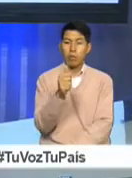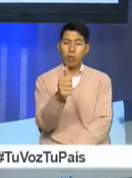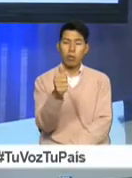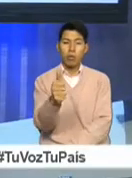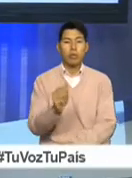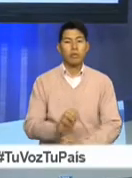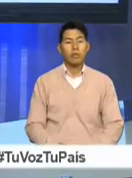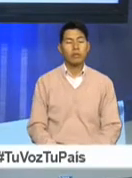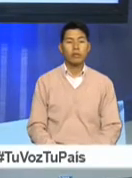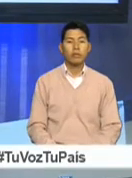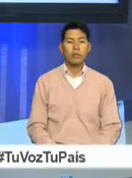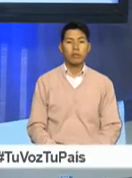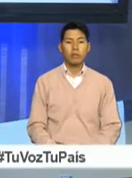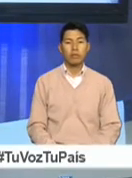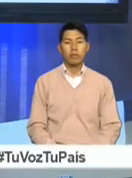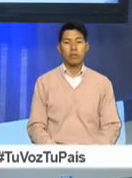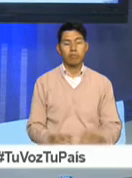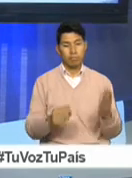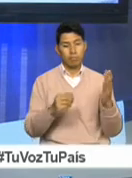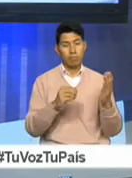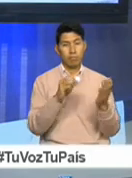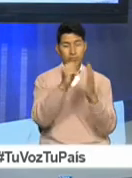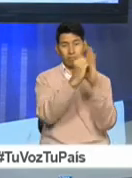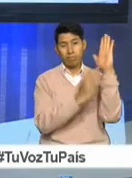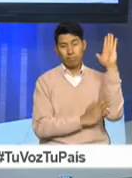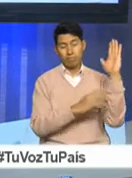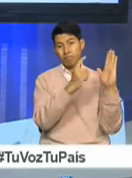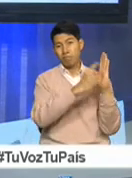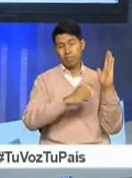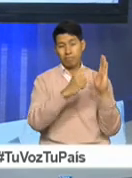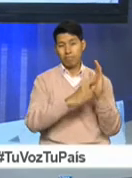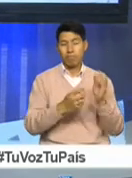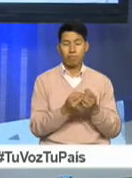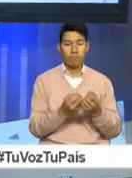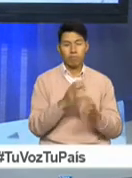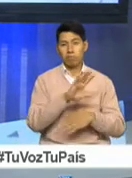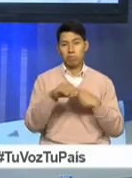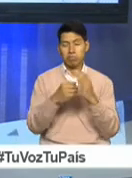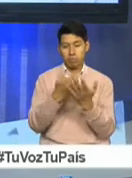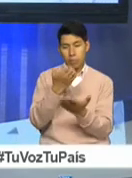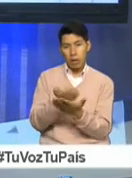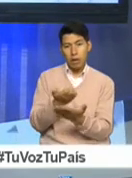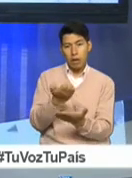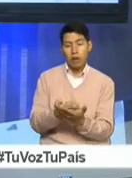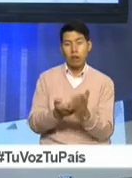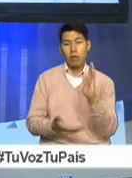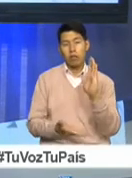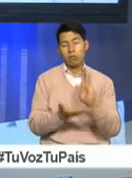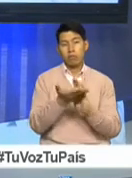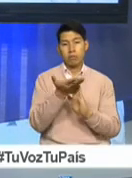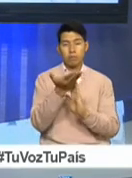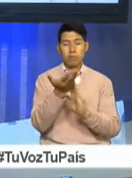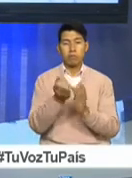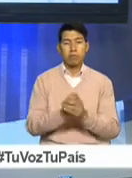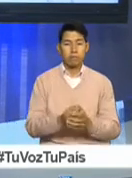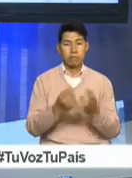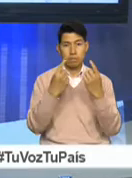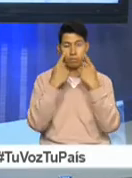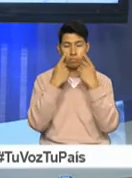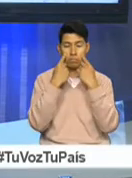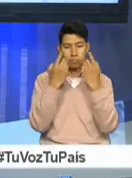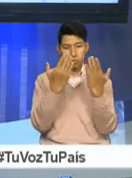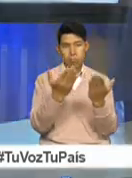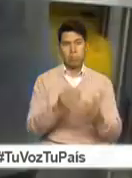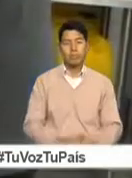el proyecto minero fruta del norte genera un impacto positivo en la economía de la provincia de zamora chinchipe conozcamos más detalles en la siguiente